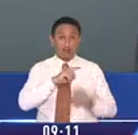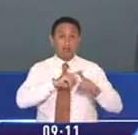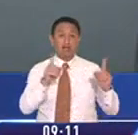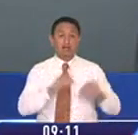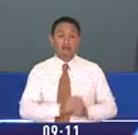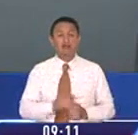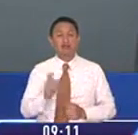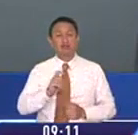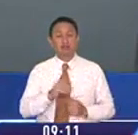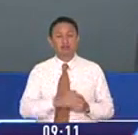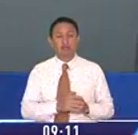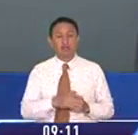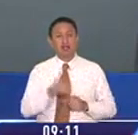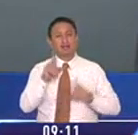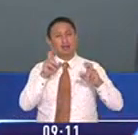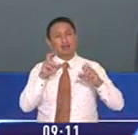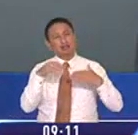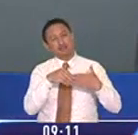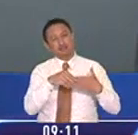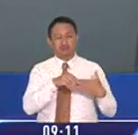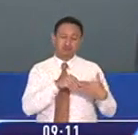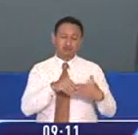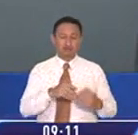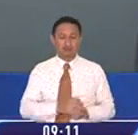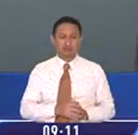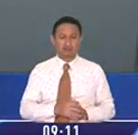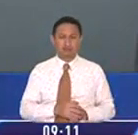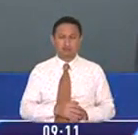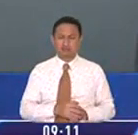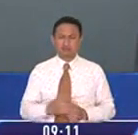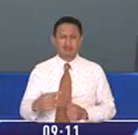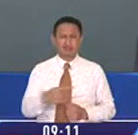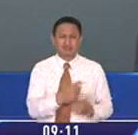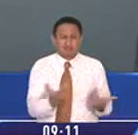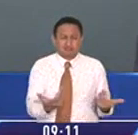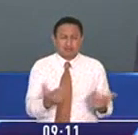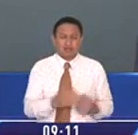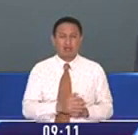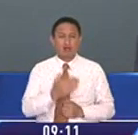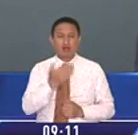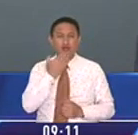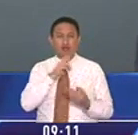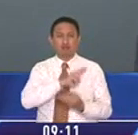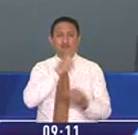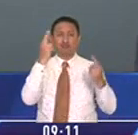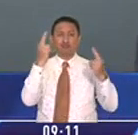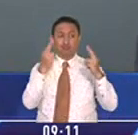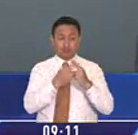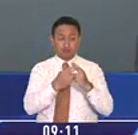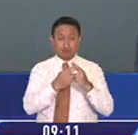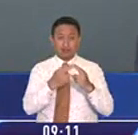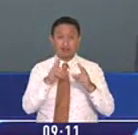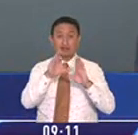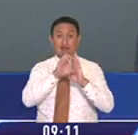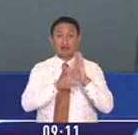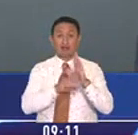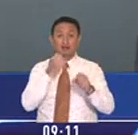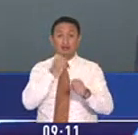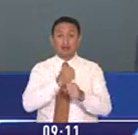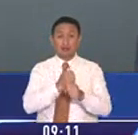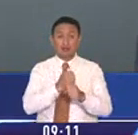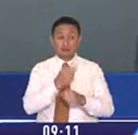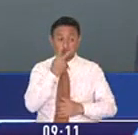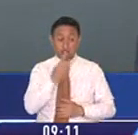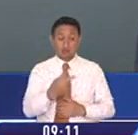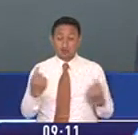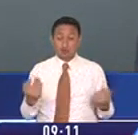que flexibilizar ciertos temas, pero parece que nos estamos olvidando que para hacer una reforma laboral integral, conforme se ven